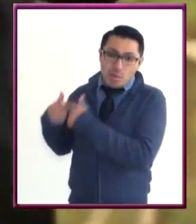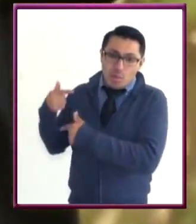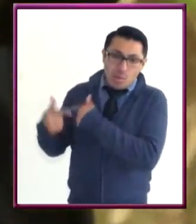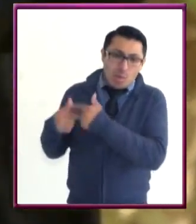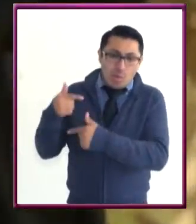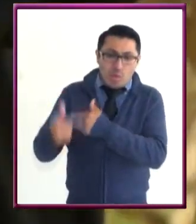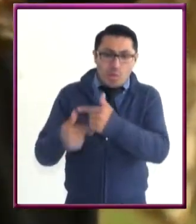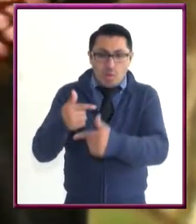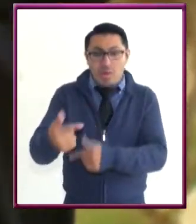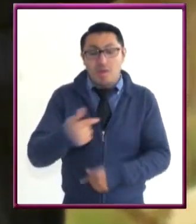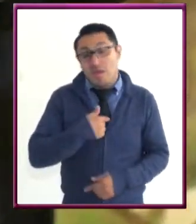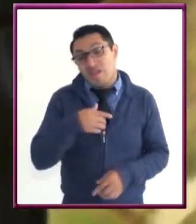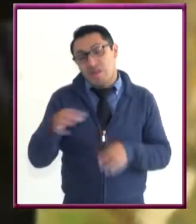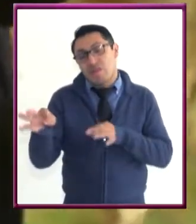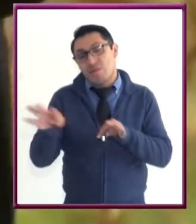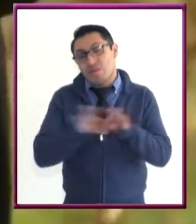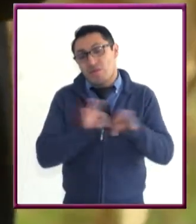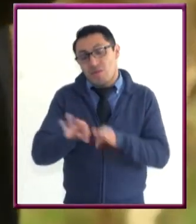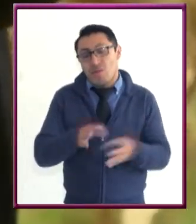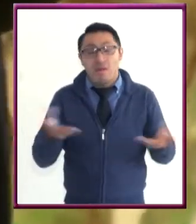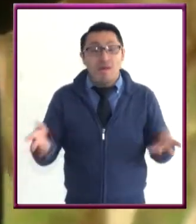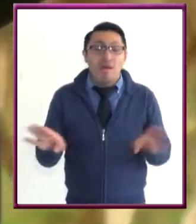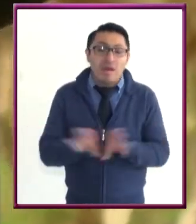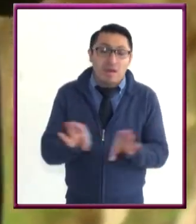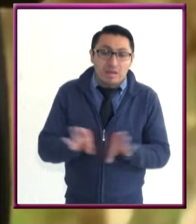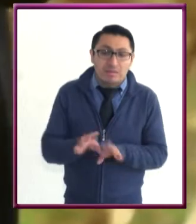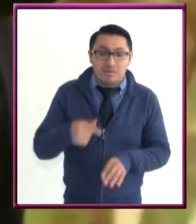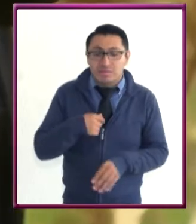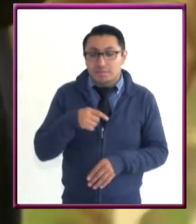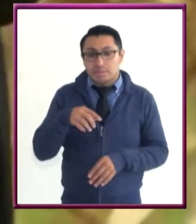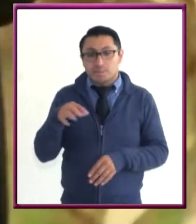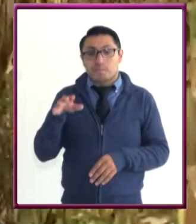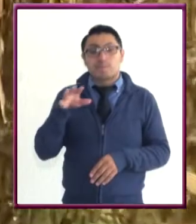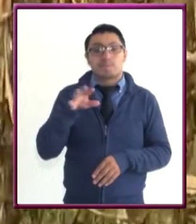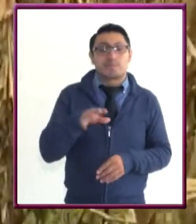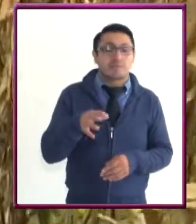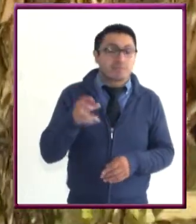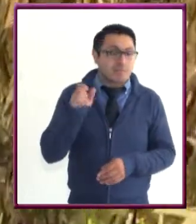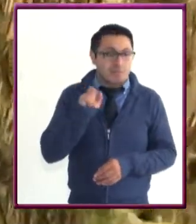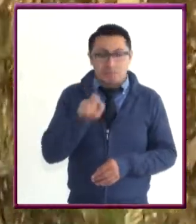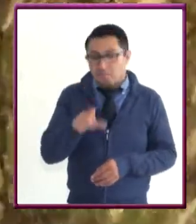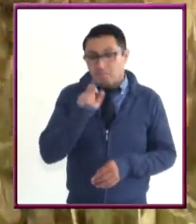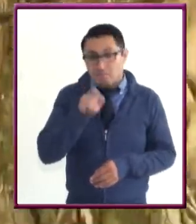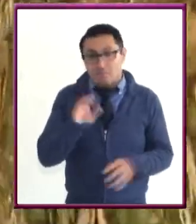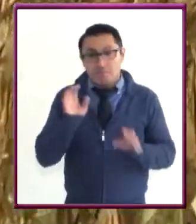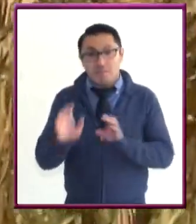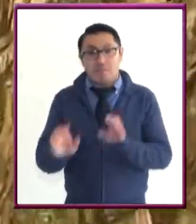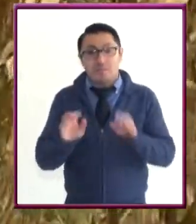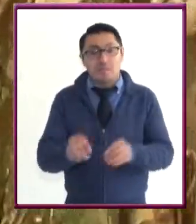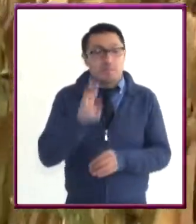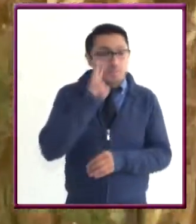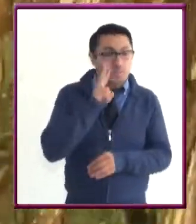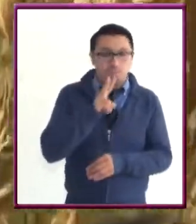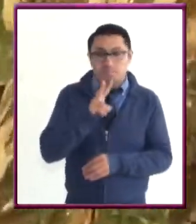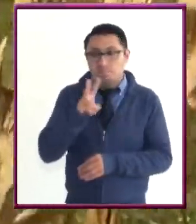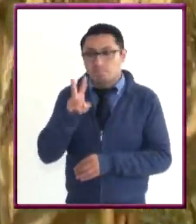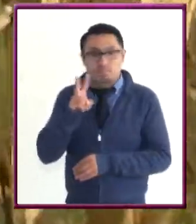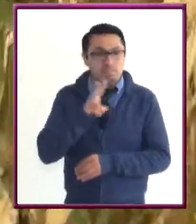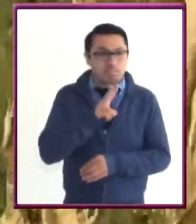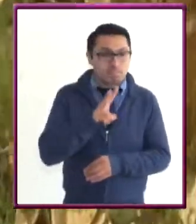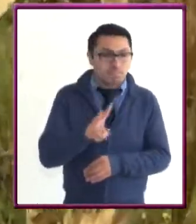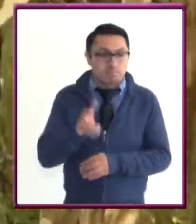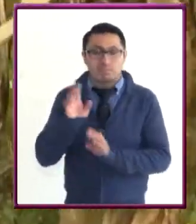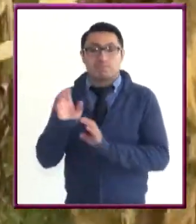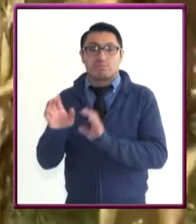han heredado eso y pues yo lo que he hecho es pues, a través de la selección y la observancia en el cultivo, pues